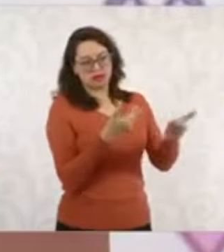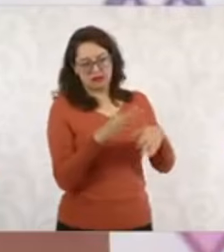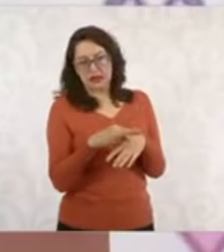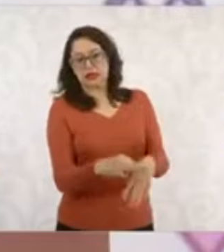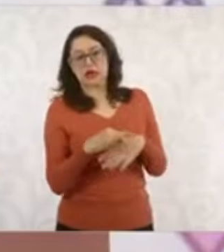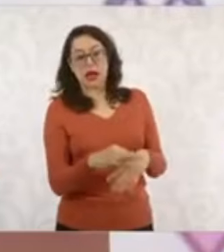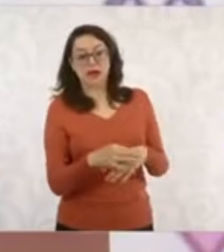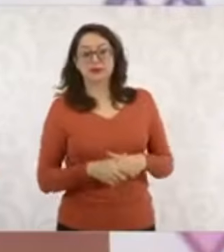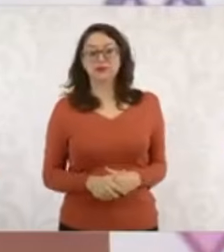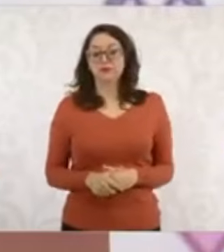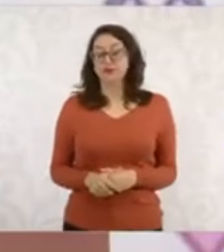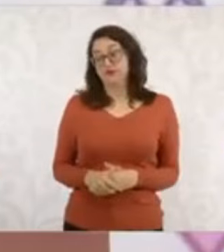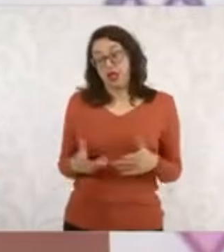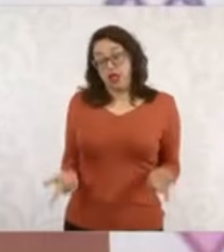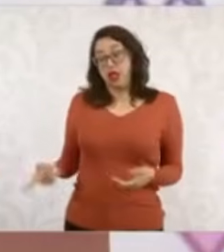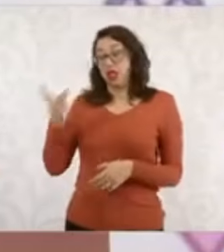Respeto,